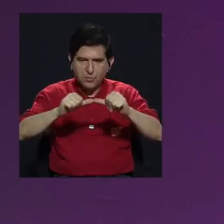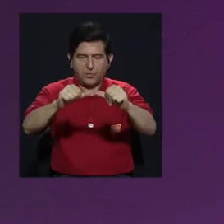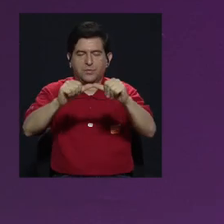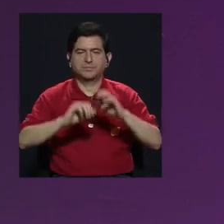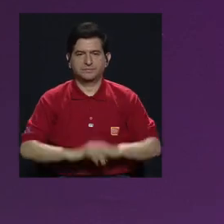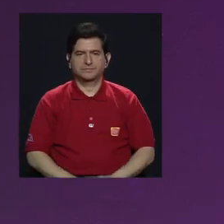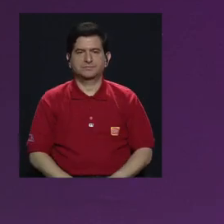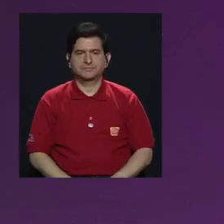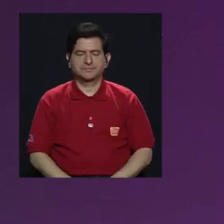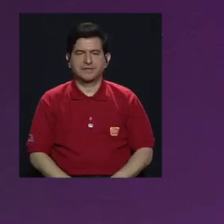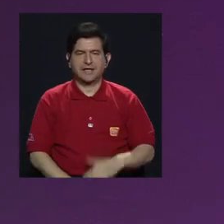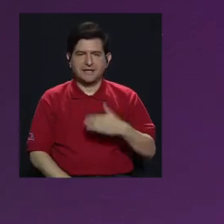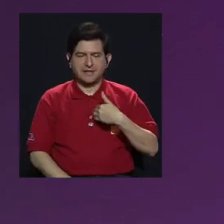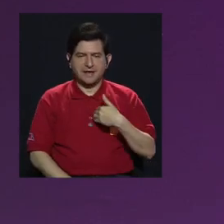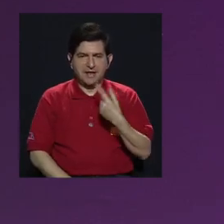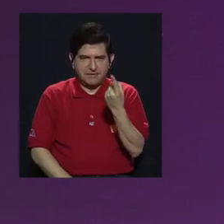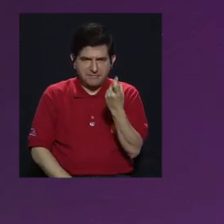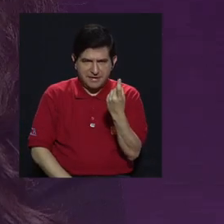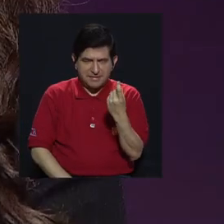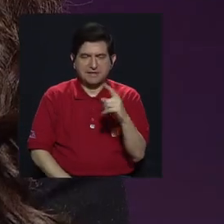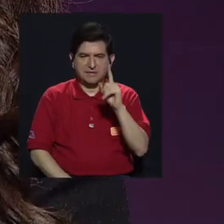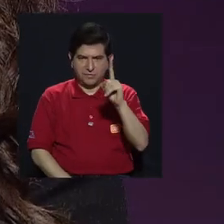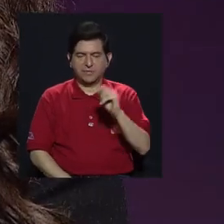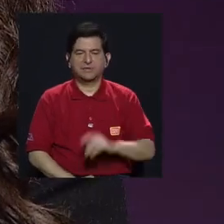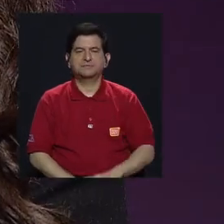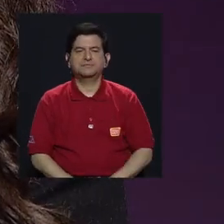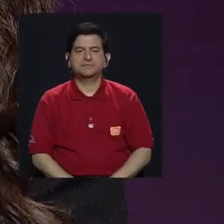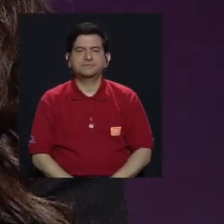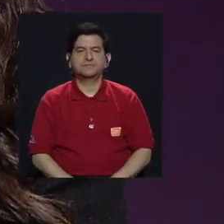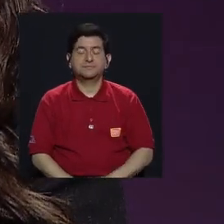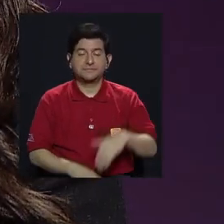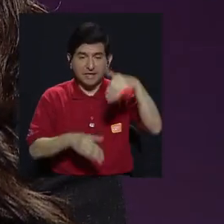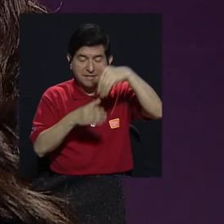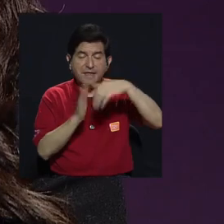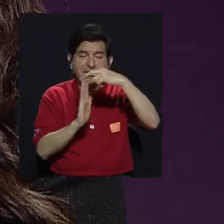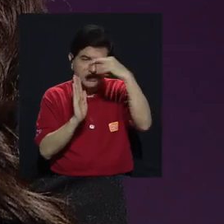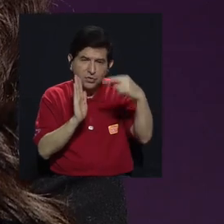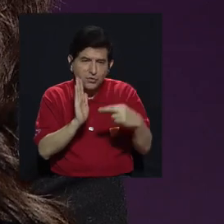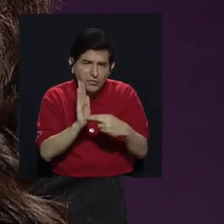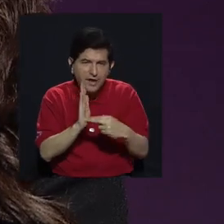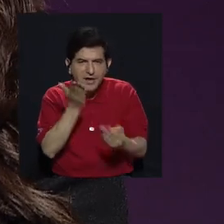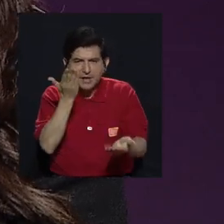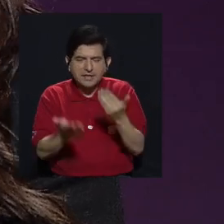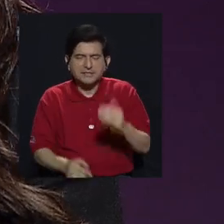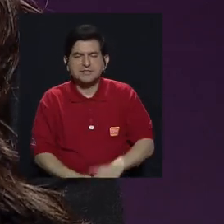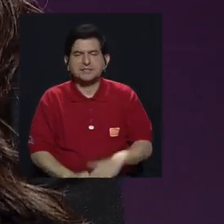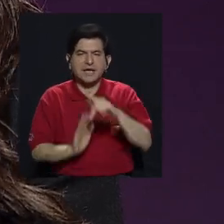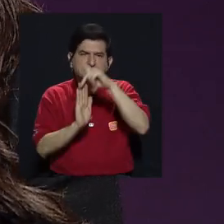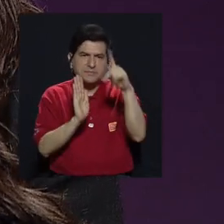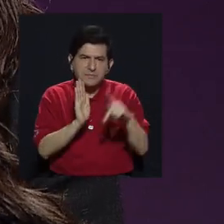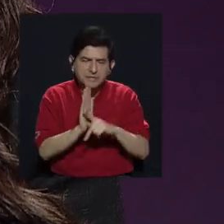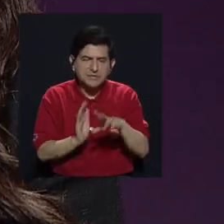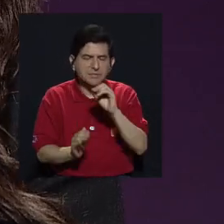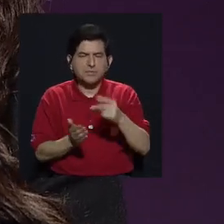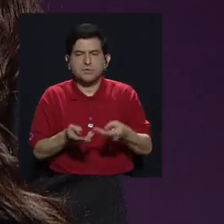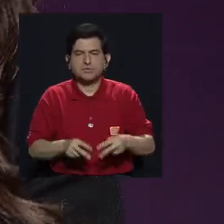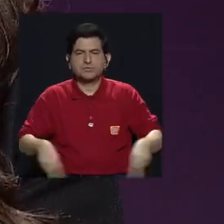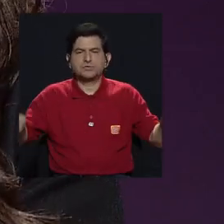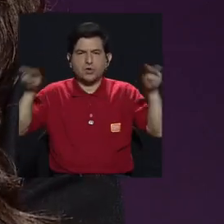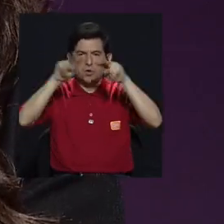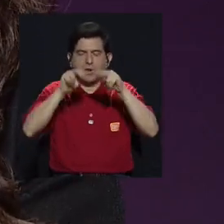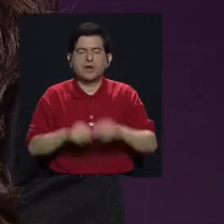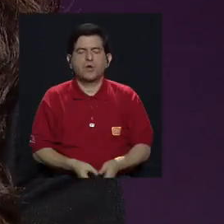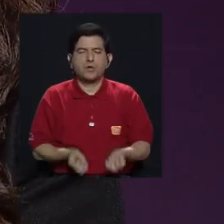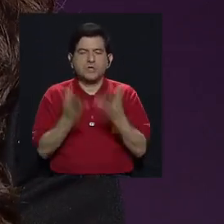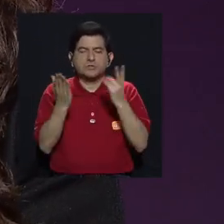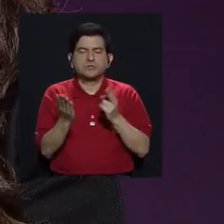Uh-huh. Nos quedó una pendiente. Claro, en realidad dentro de las reglas, principios o valores del poliamor ya habíamos